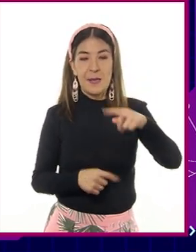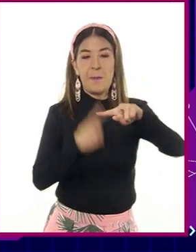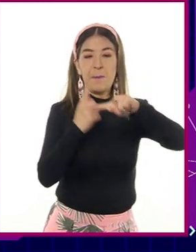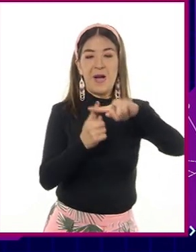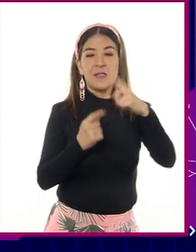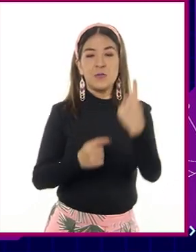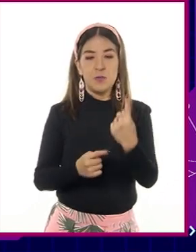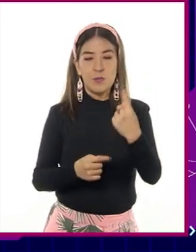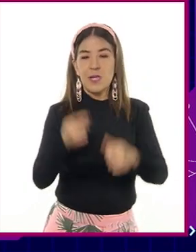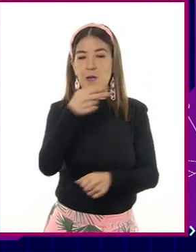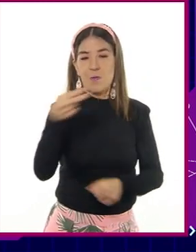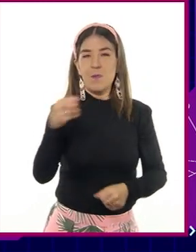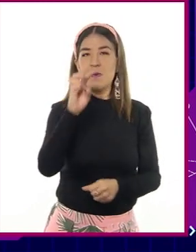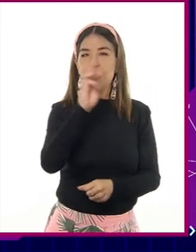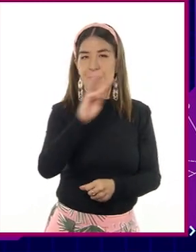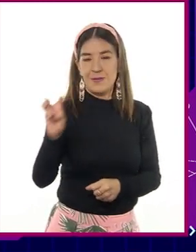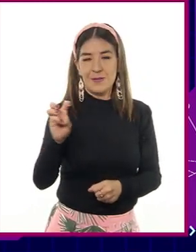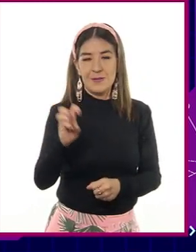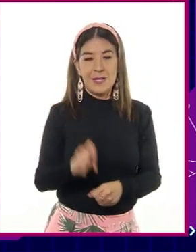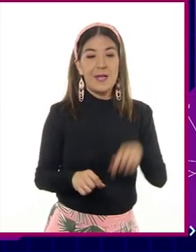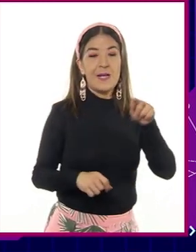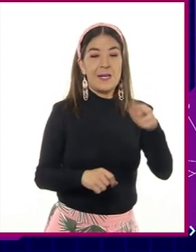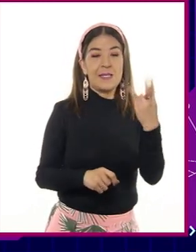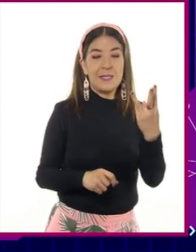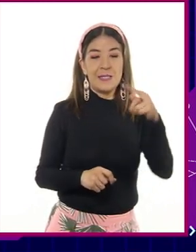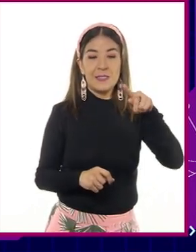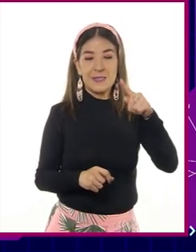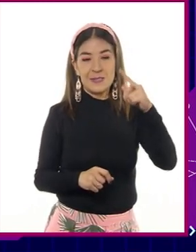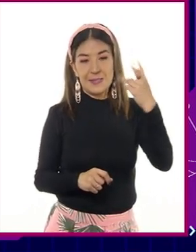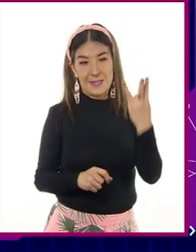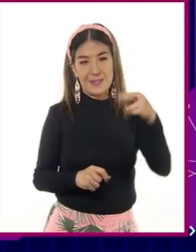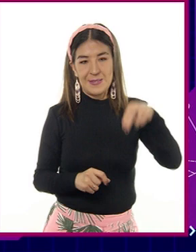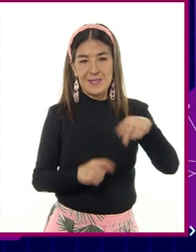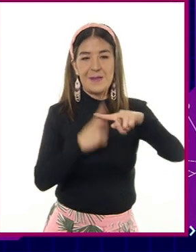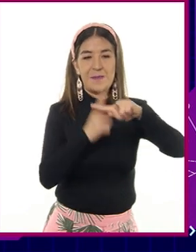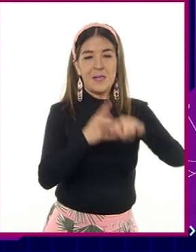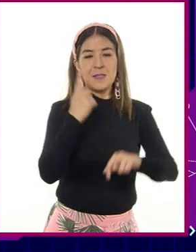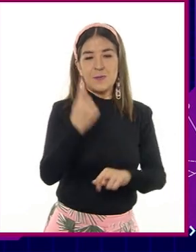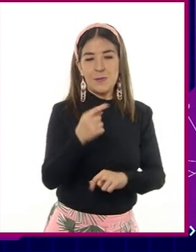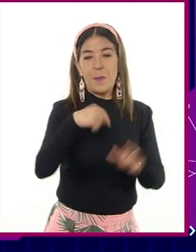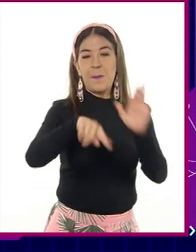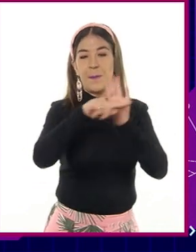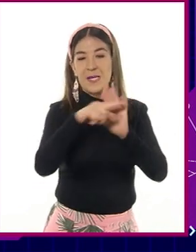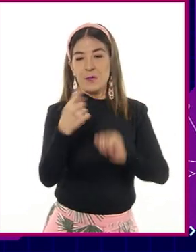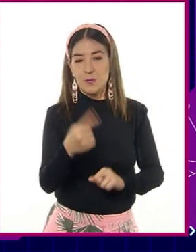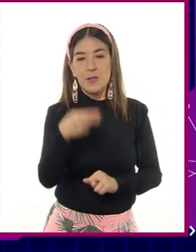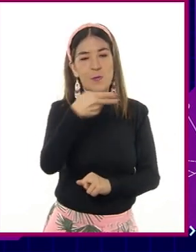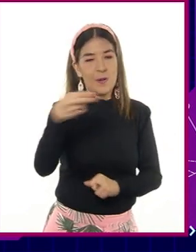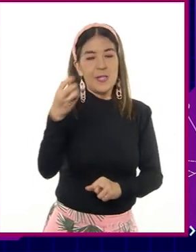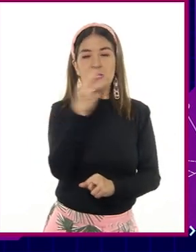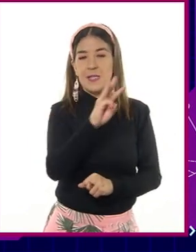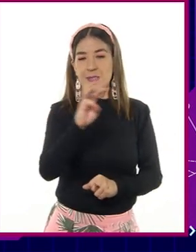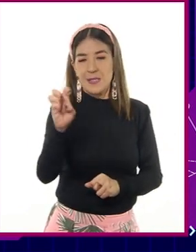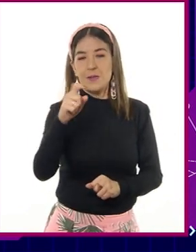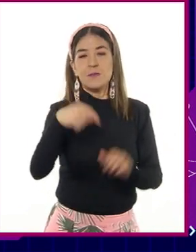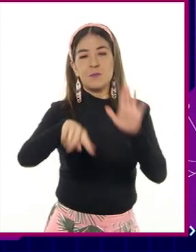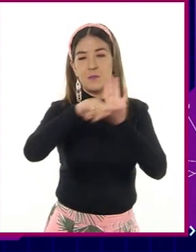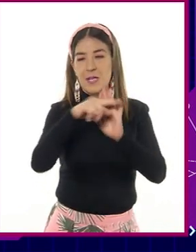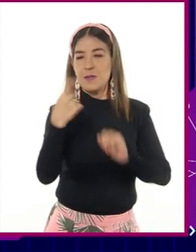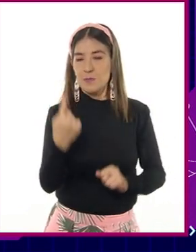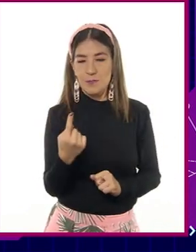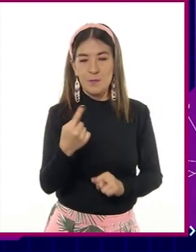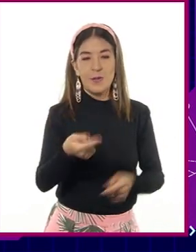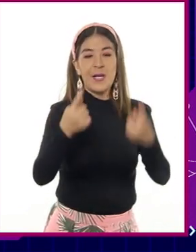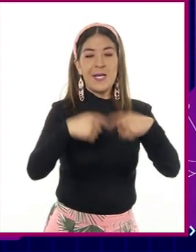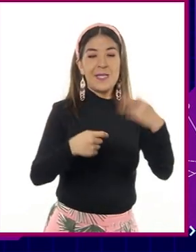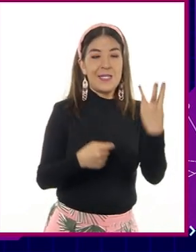1 igual a 300. 3n más 1 menos 1 igual a 300 menos 1.